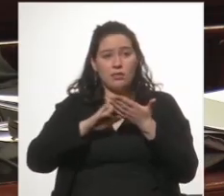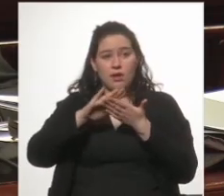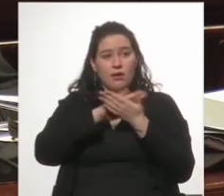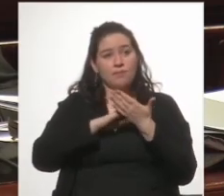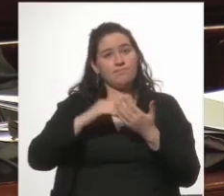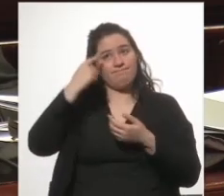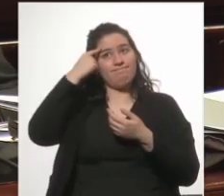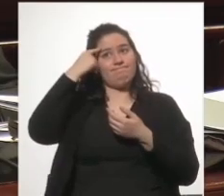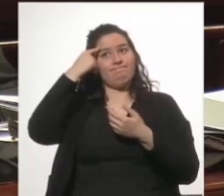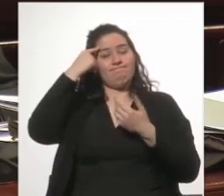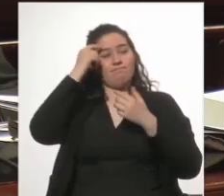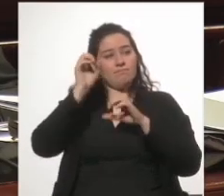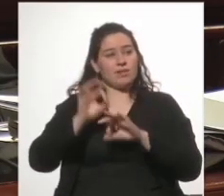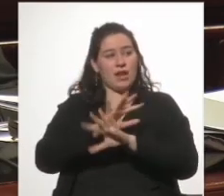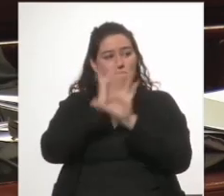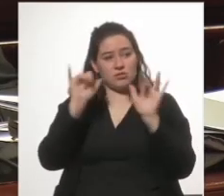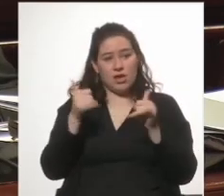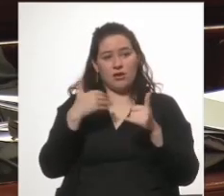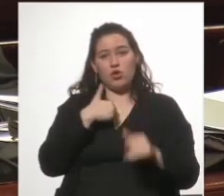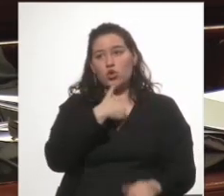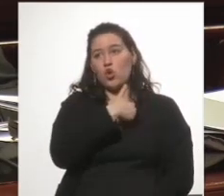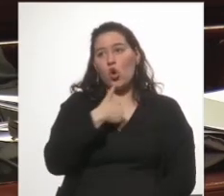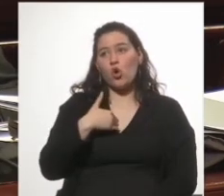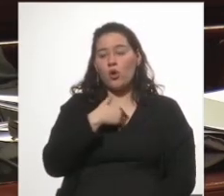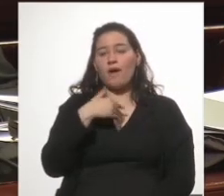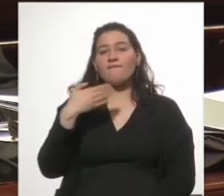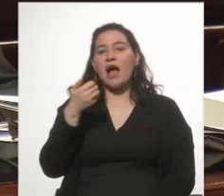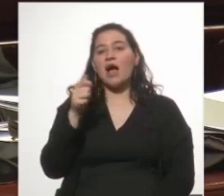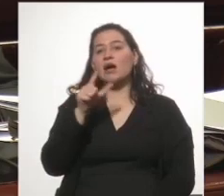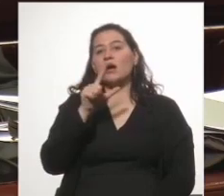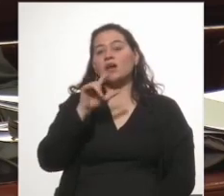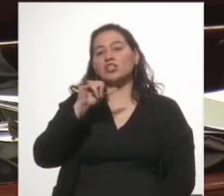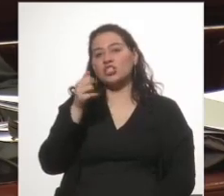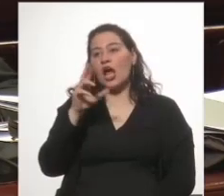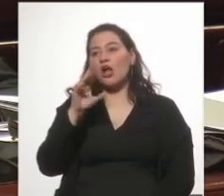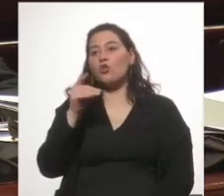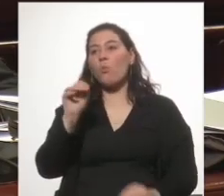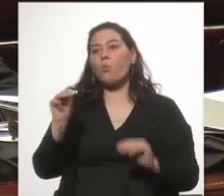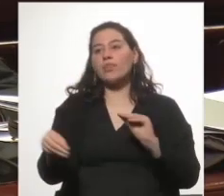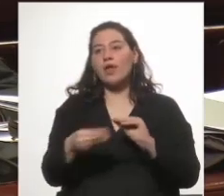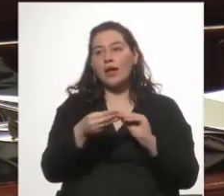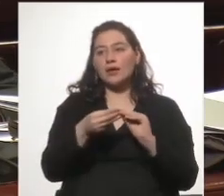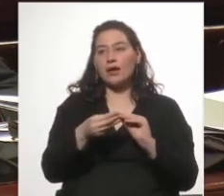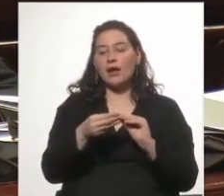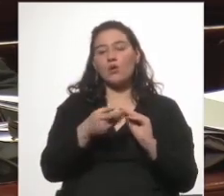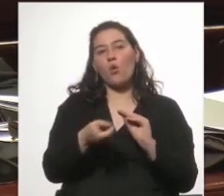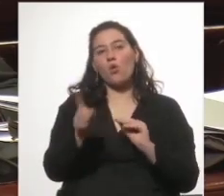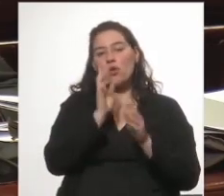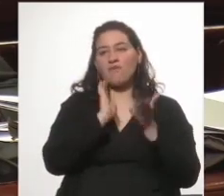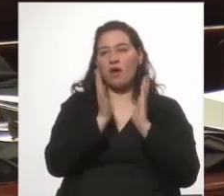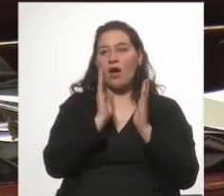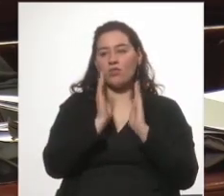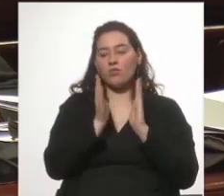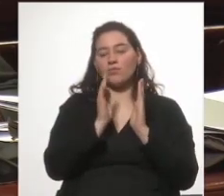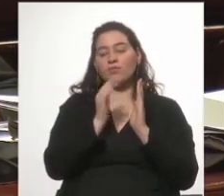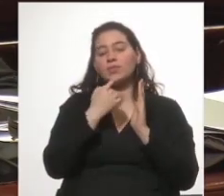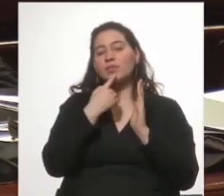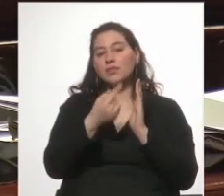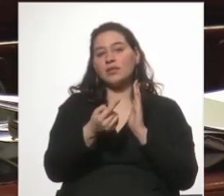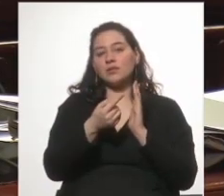clara la posición ya citada de Vallado Bengoa, a la que podemos agregar la del doctor Miguel Langón, cuando dice que el